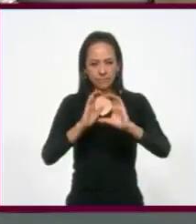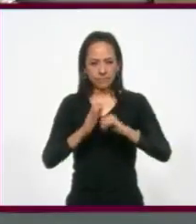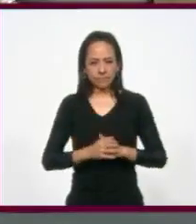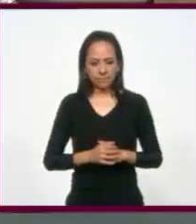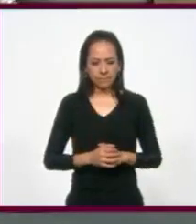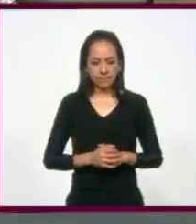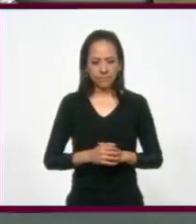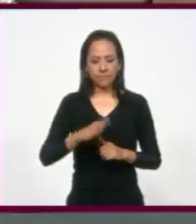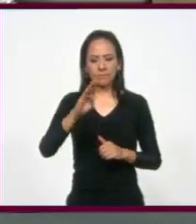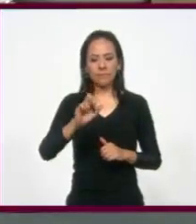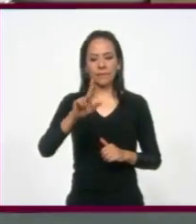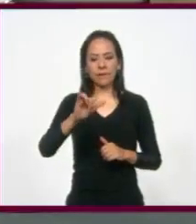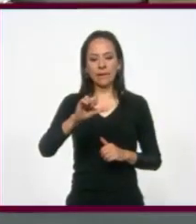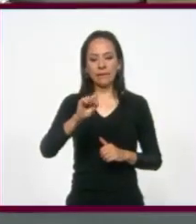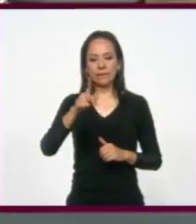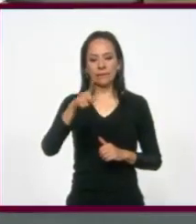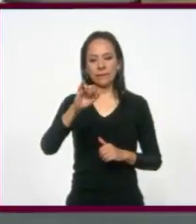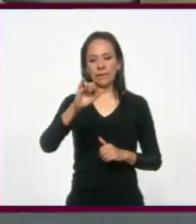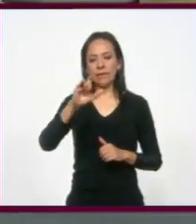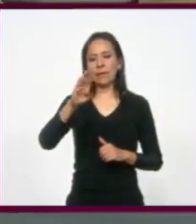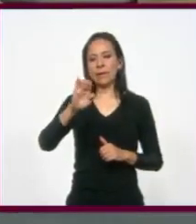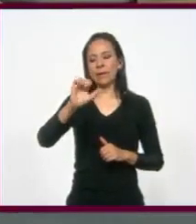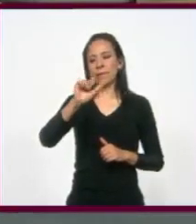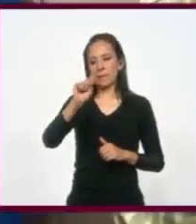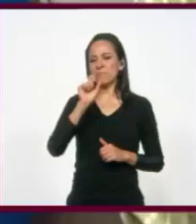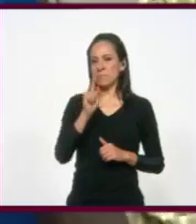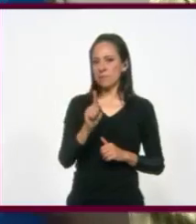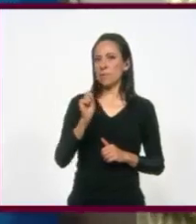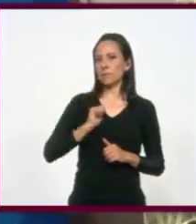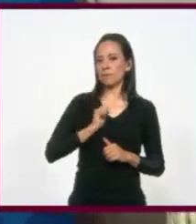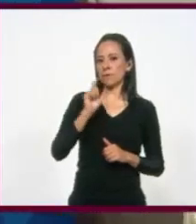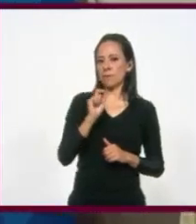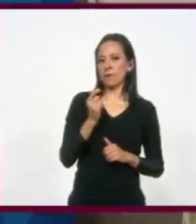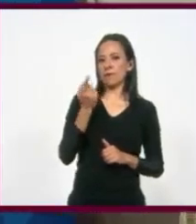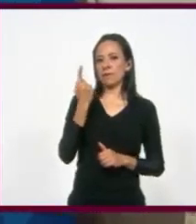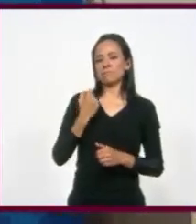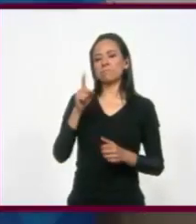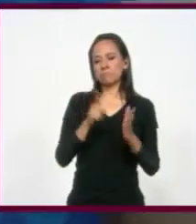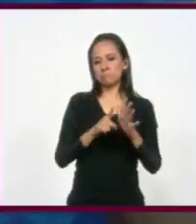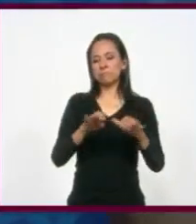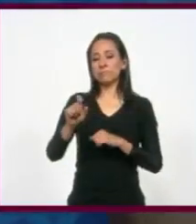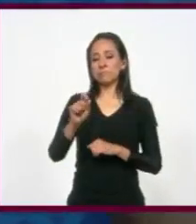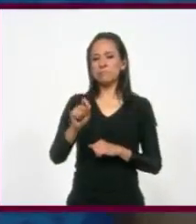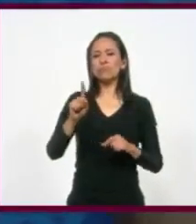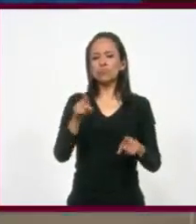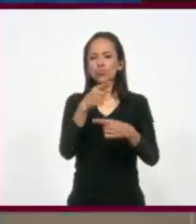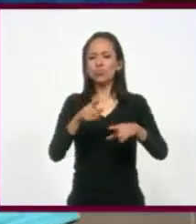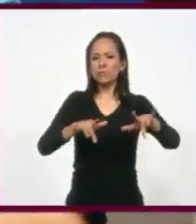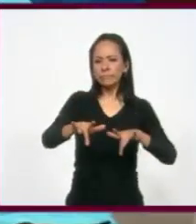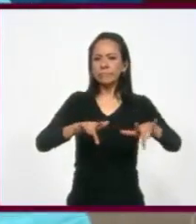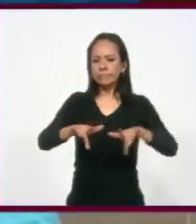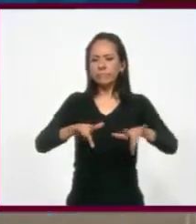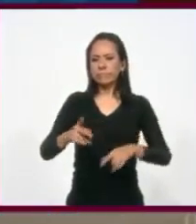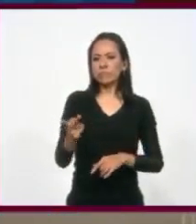Berlinski Beat rescata música de los años 20 del siglo pasado y la combina con música electrónica. Dos de sus integrantes vivieron